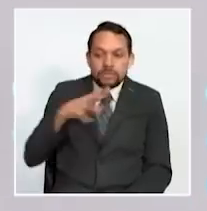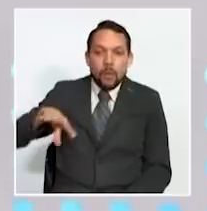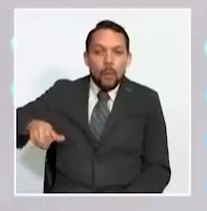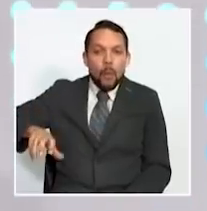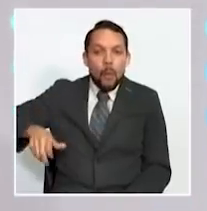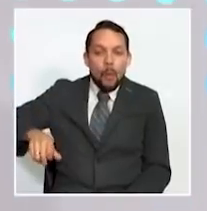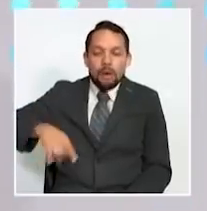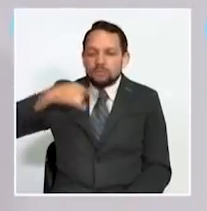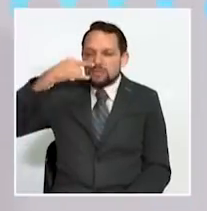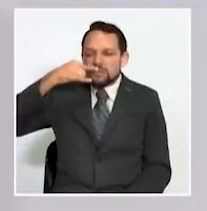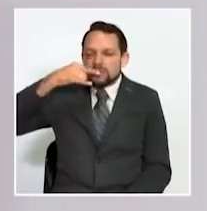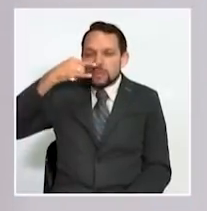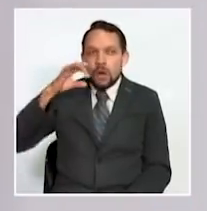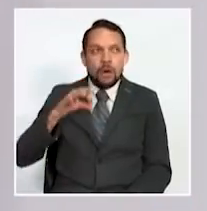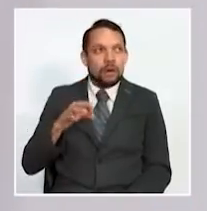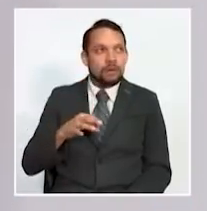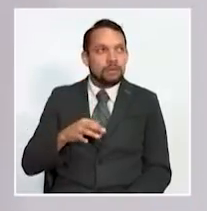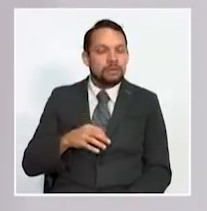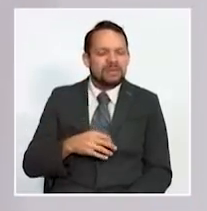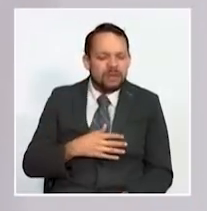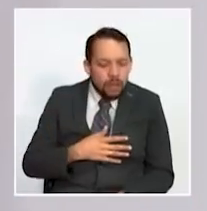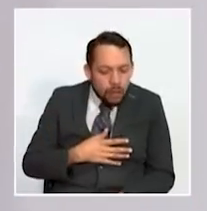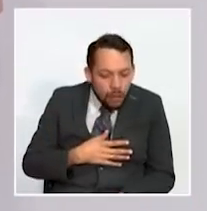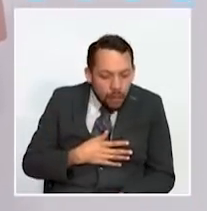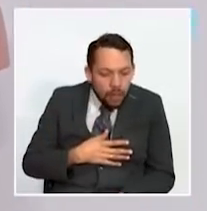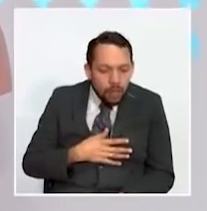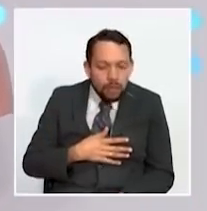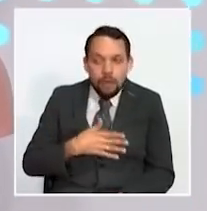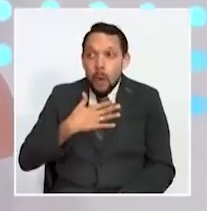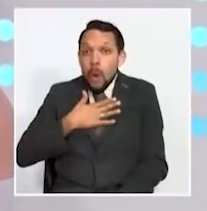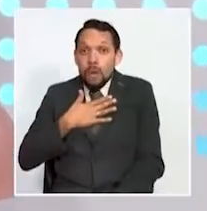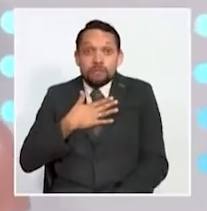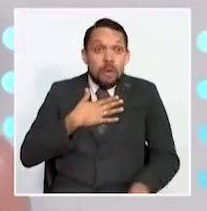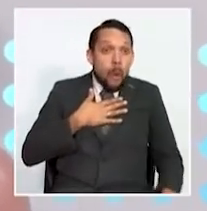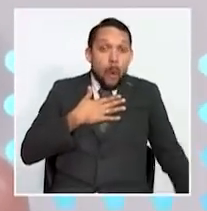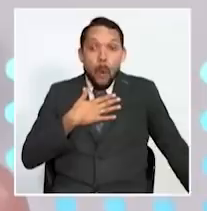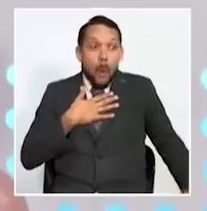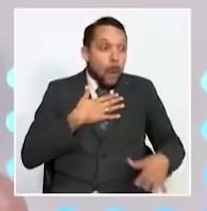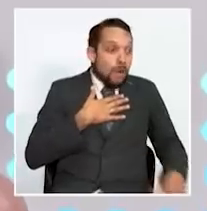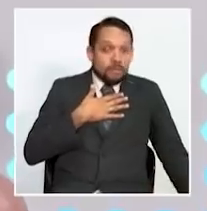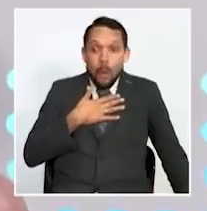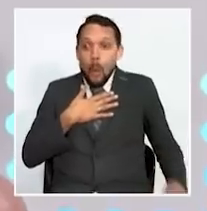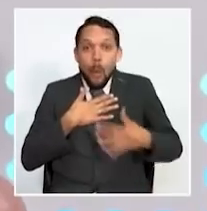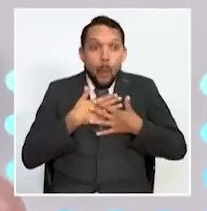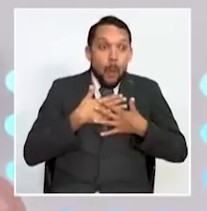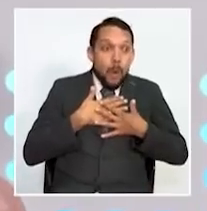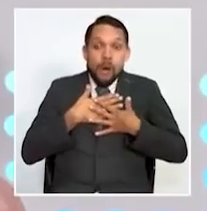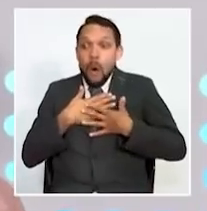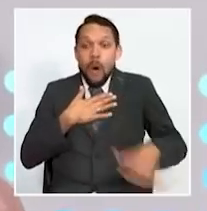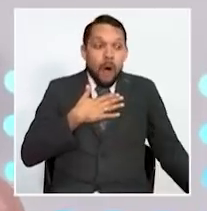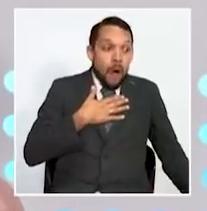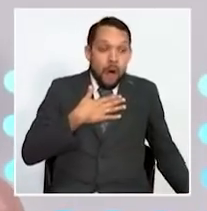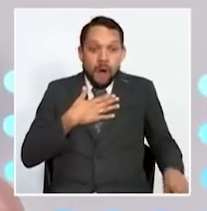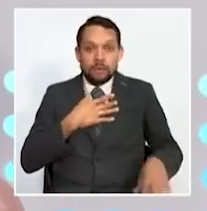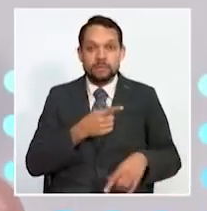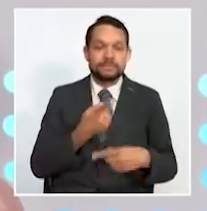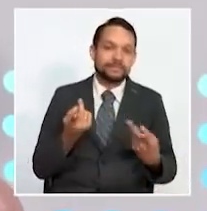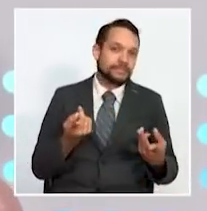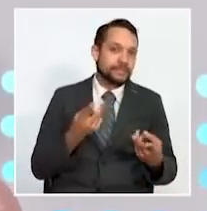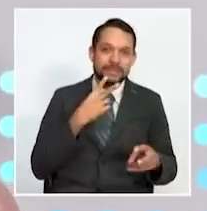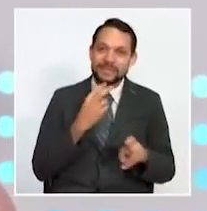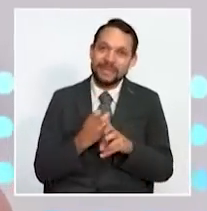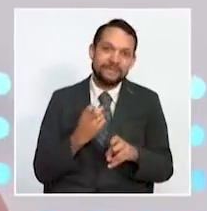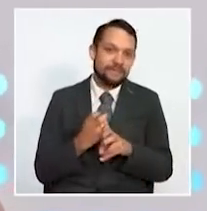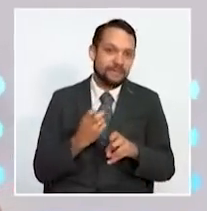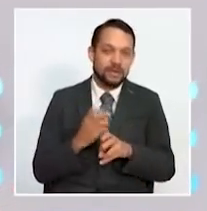hacer simplemente este movimiento de sentarse y de levantarse, ya usted se está asfixiando, que usted ya no es capaz